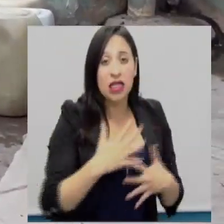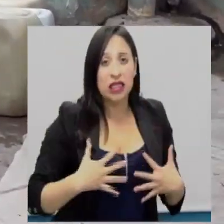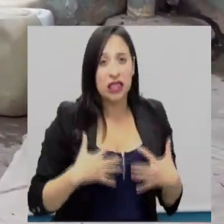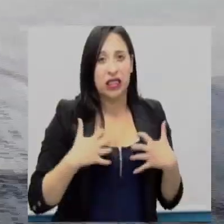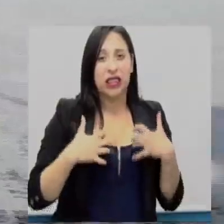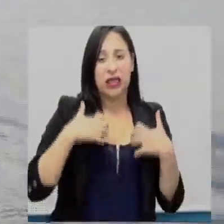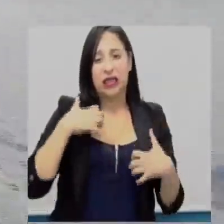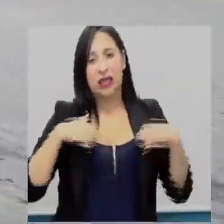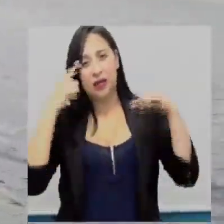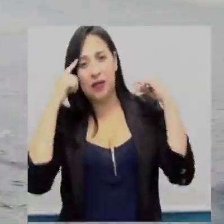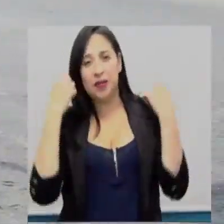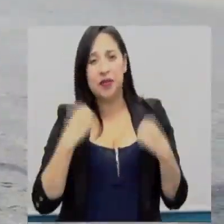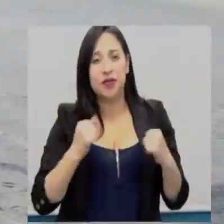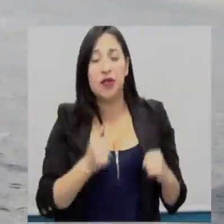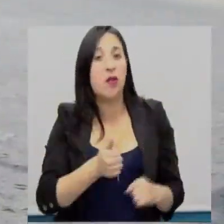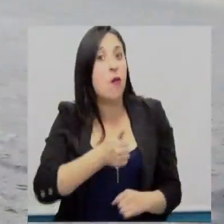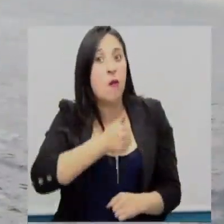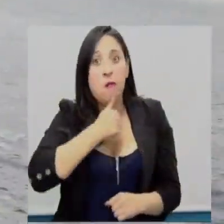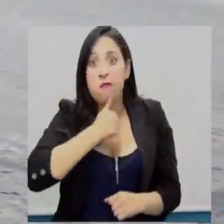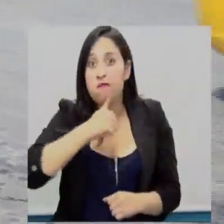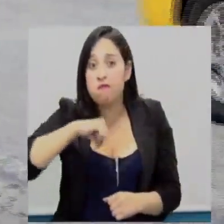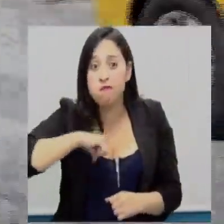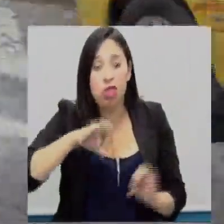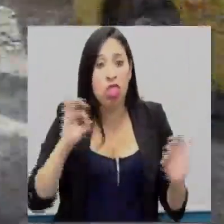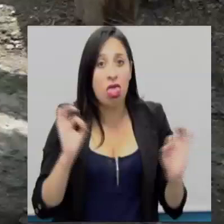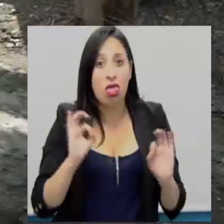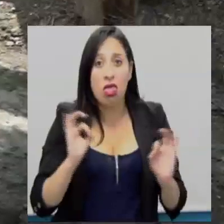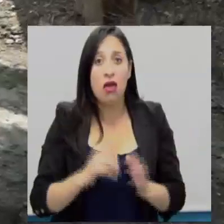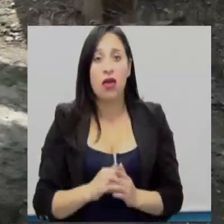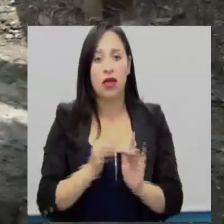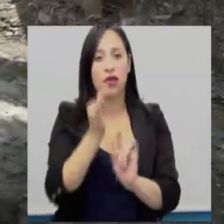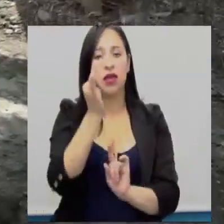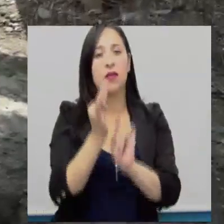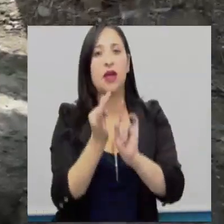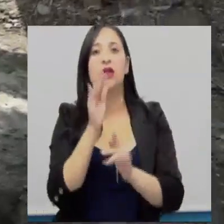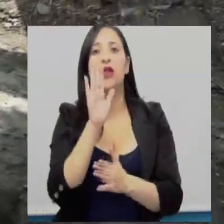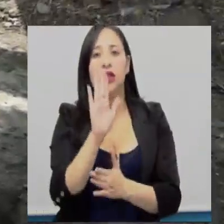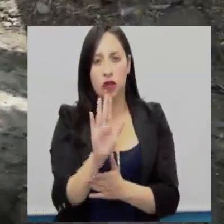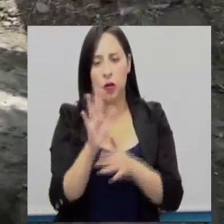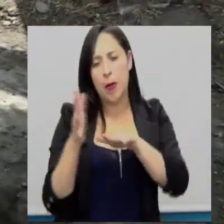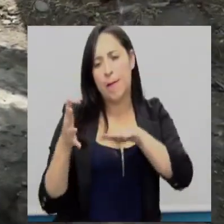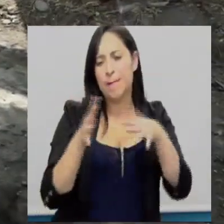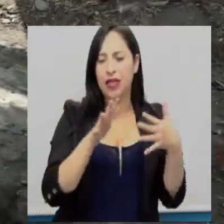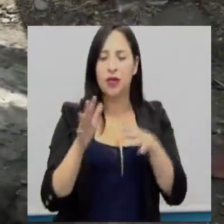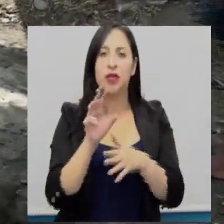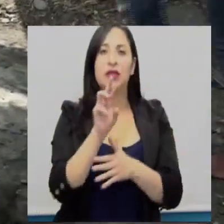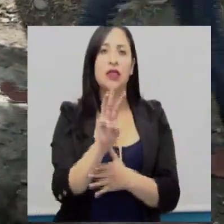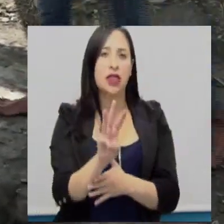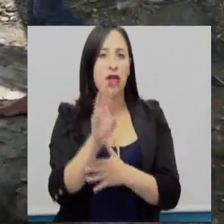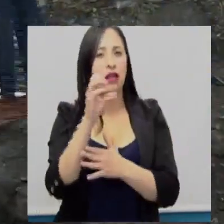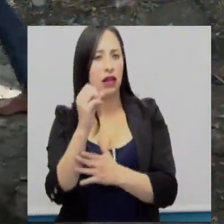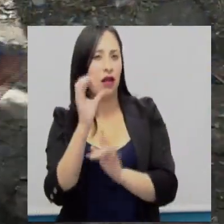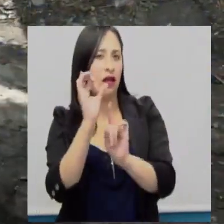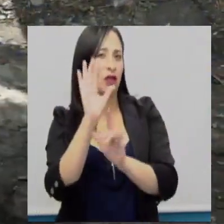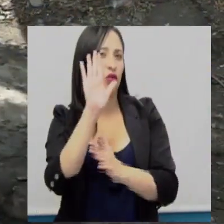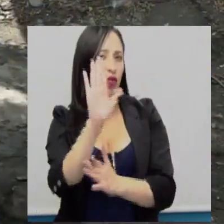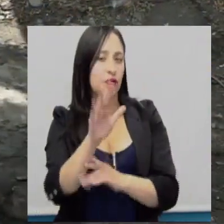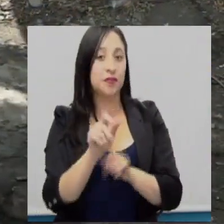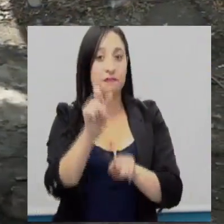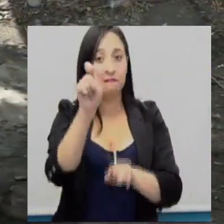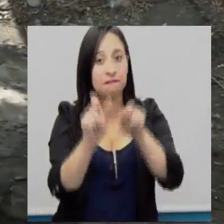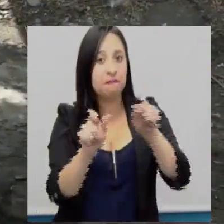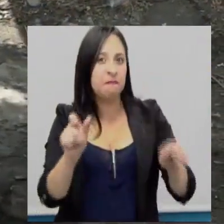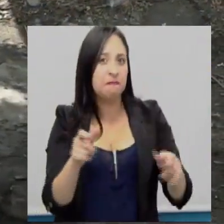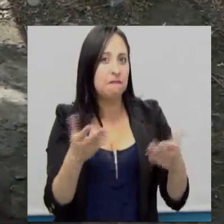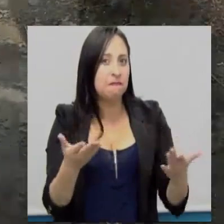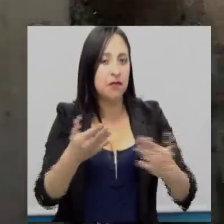angustia, la falta de agua. En medio de una temperatura que usualmente se acerca a los 30 grados centígrados, la